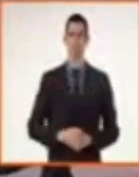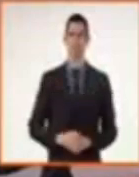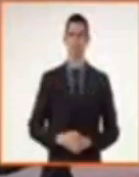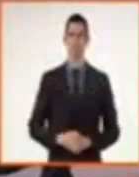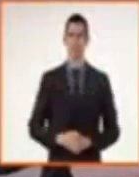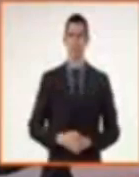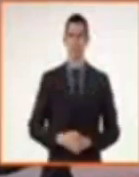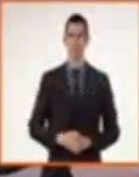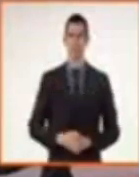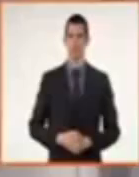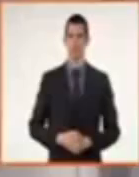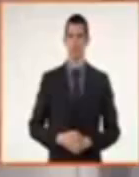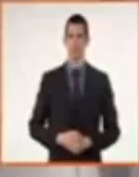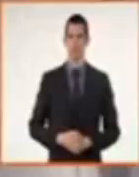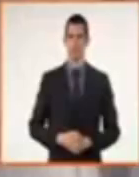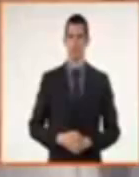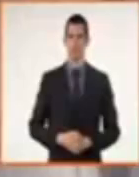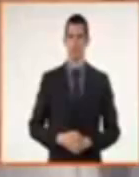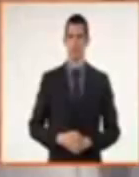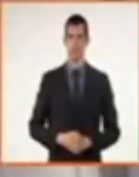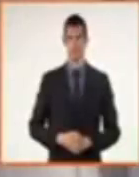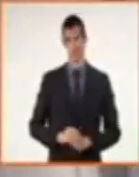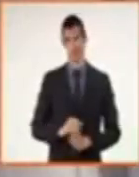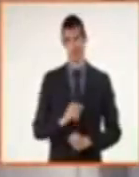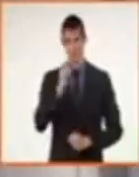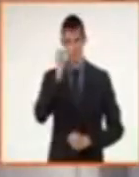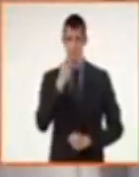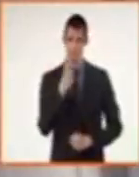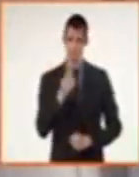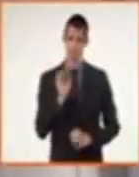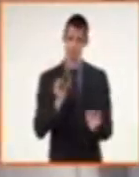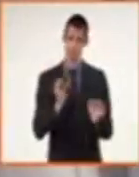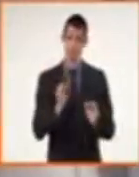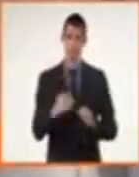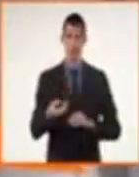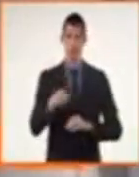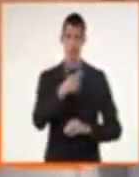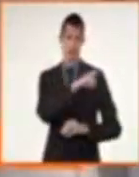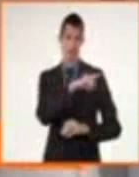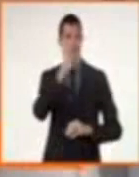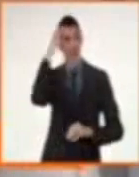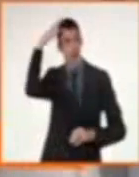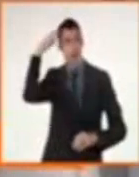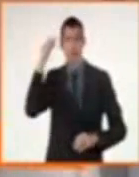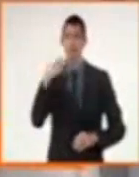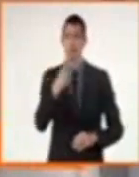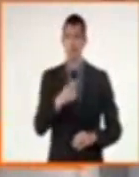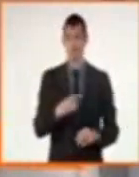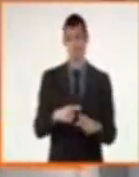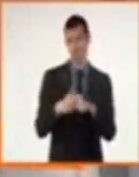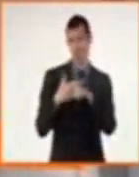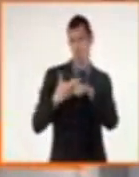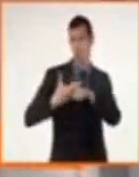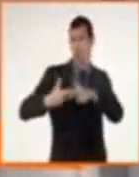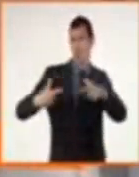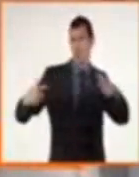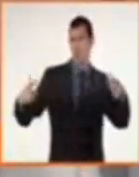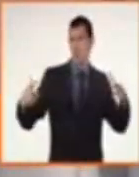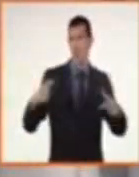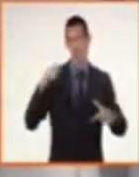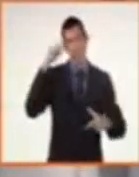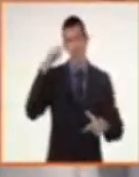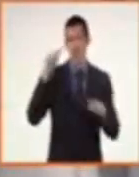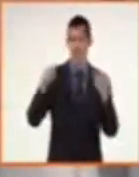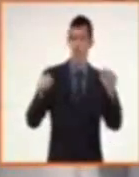lo decía también Díaz-Canel ayer, hay mucha hipocresía, hay mucha doble moral, hay mucho doble discurso, y campeones de eso